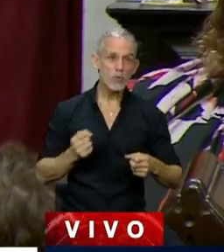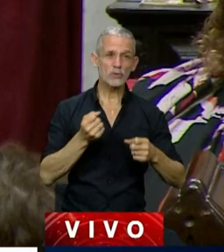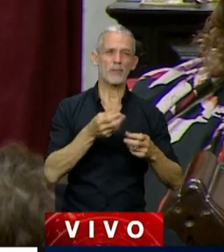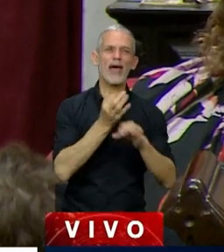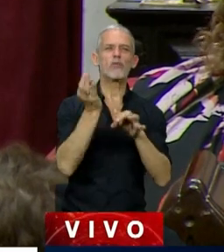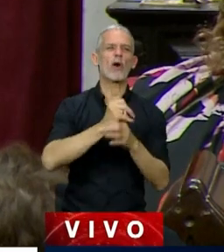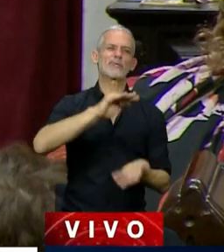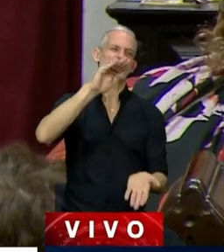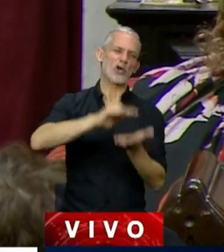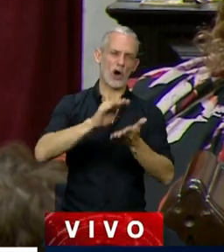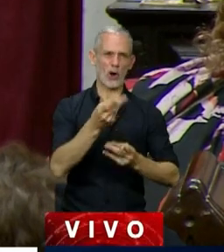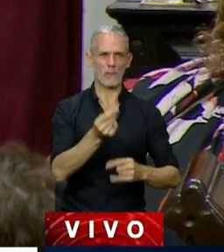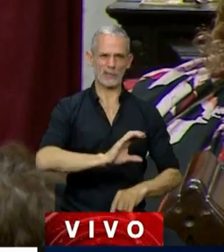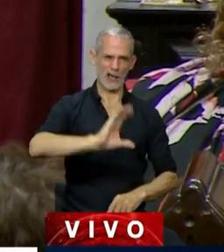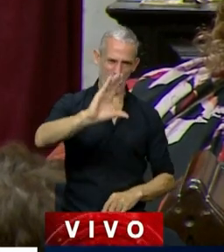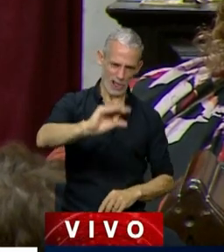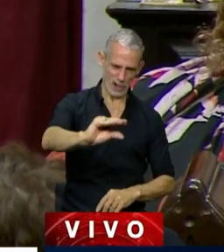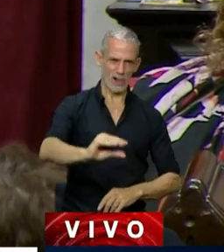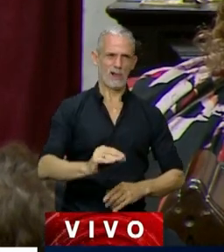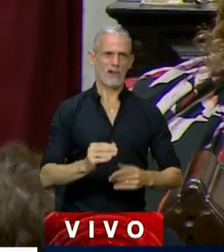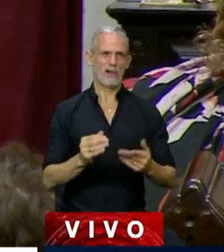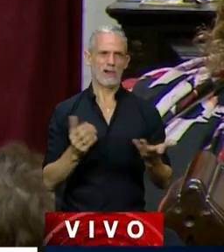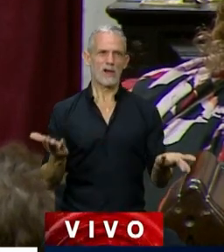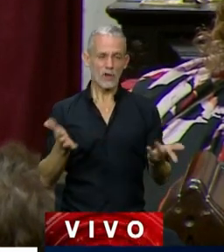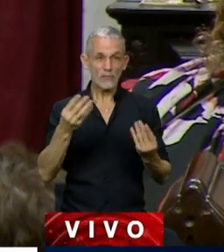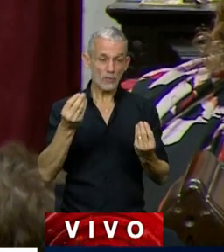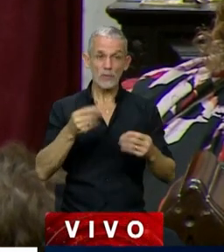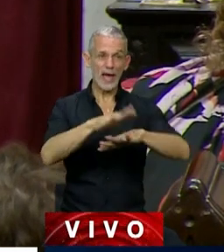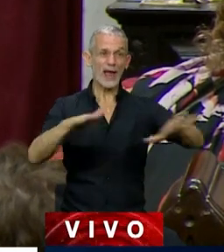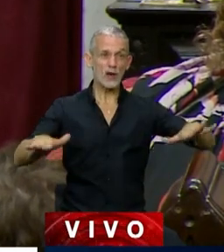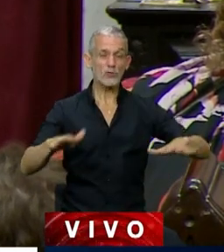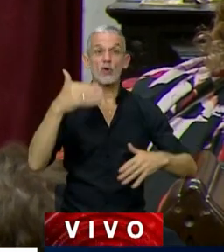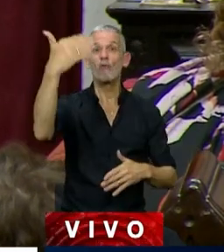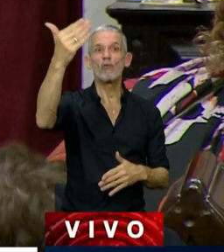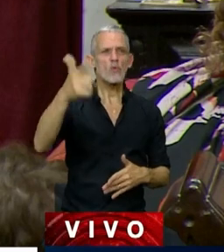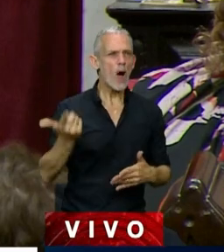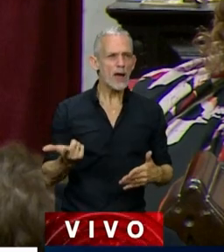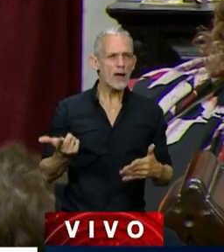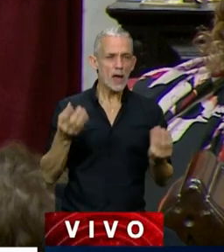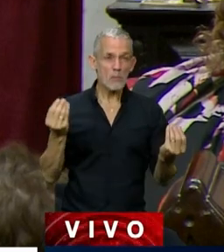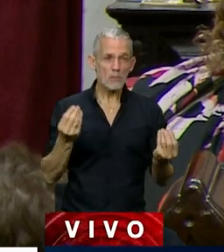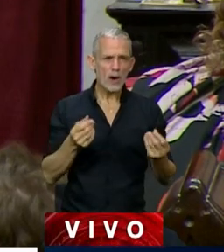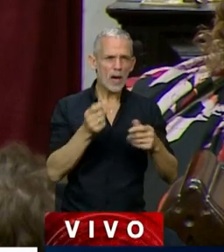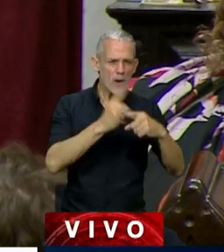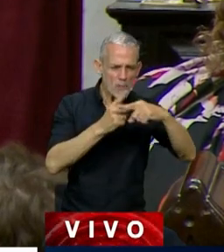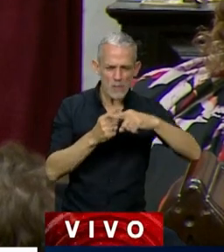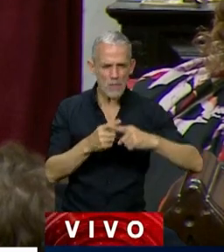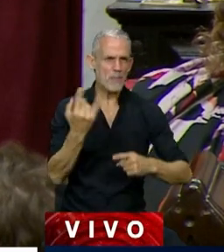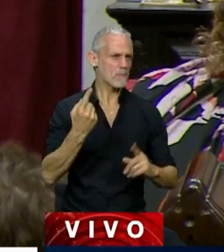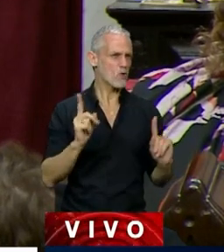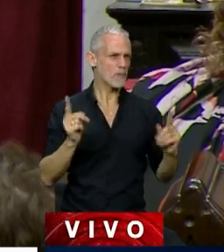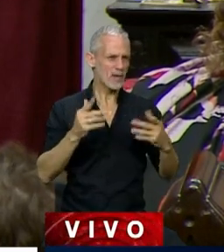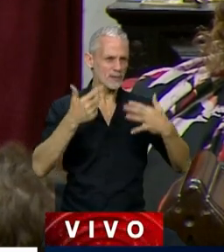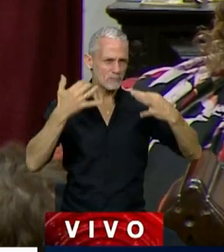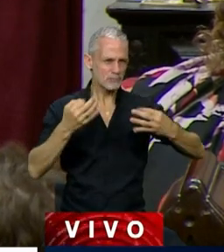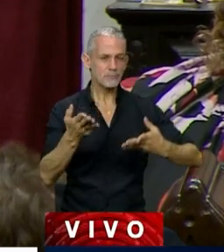educación. Están militando que los chicos no tengan futuro. Porque los números no mienten y